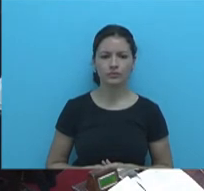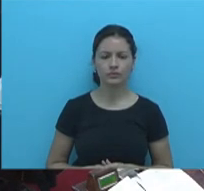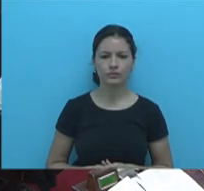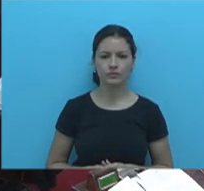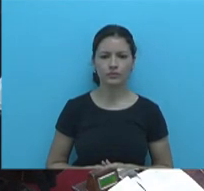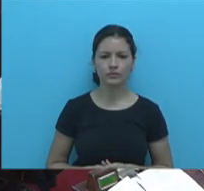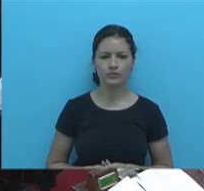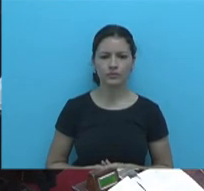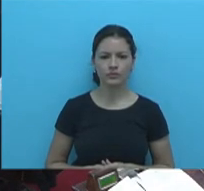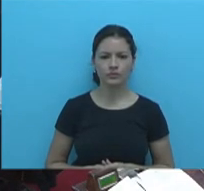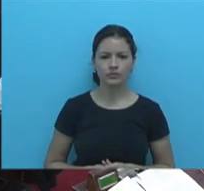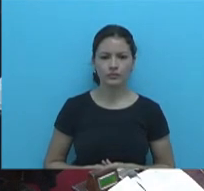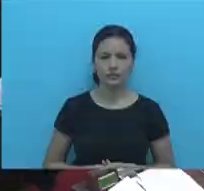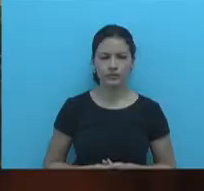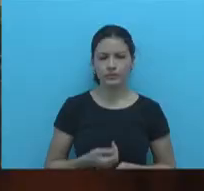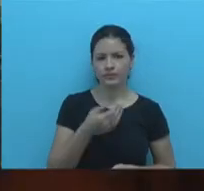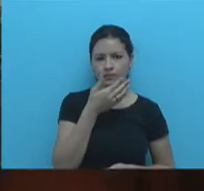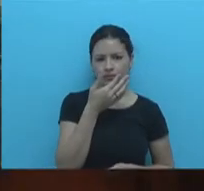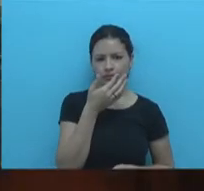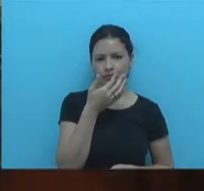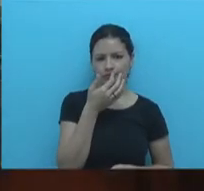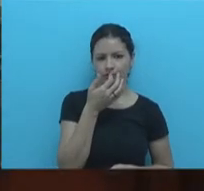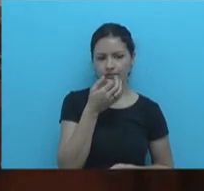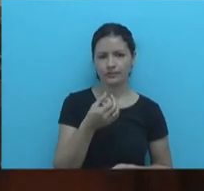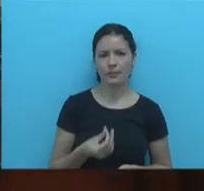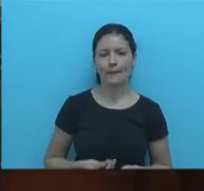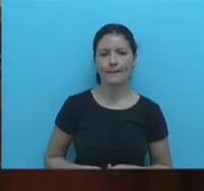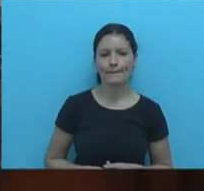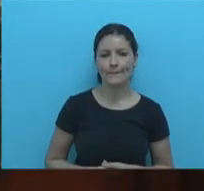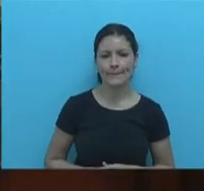también. Bueno, asesores, bueno.